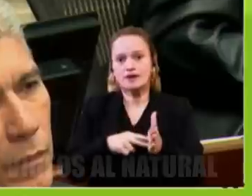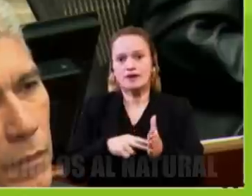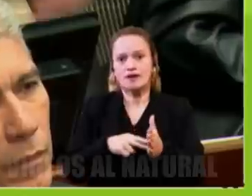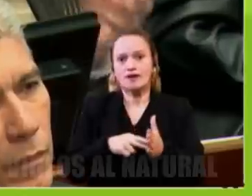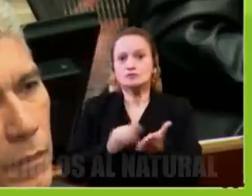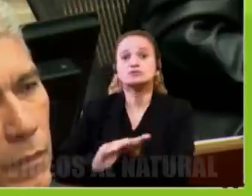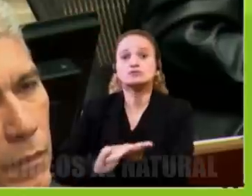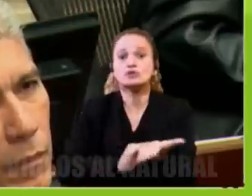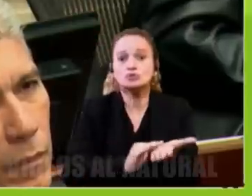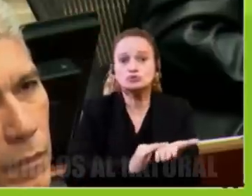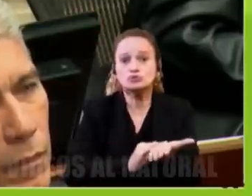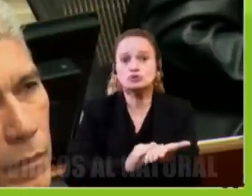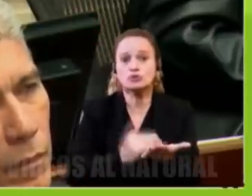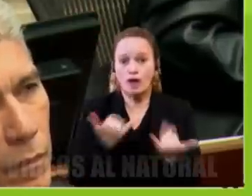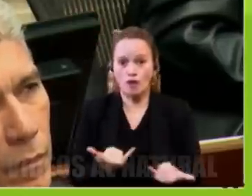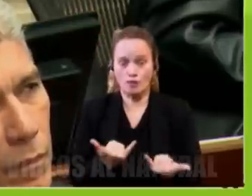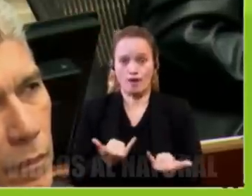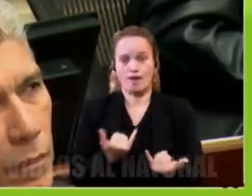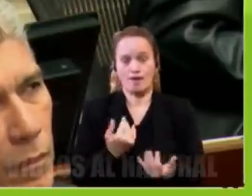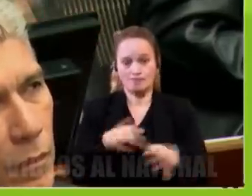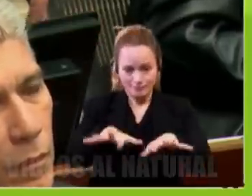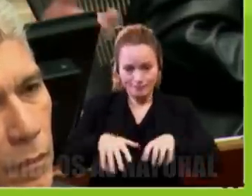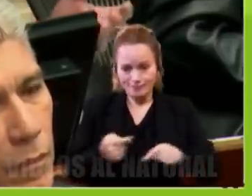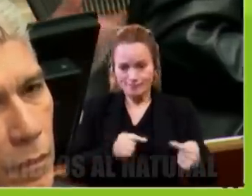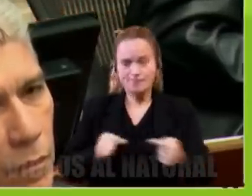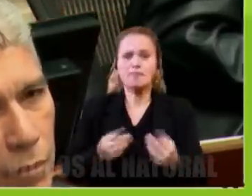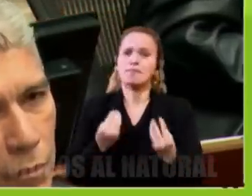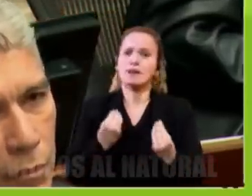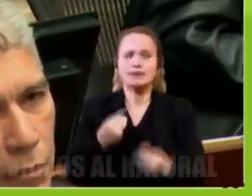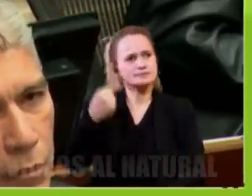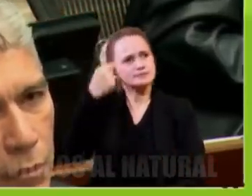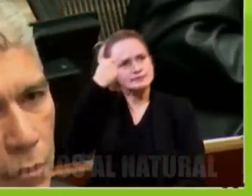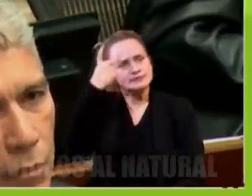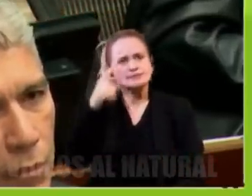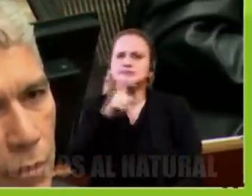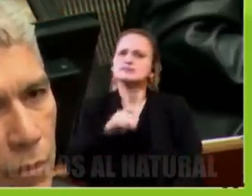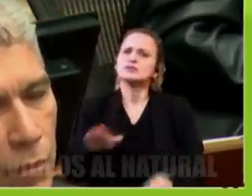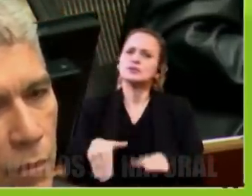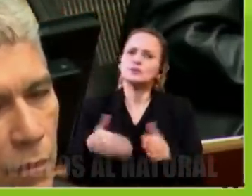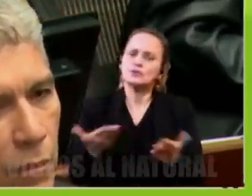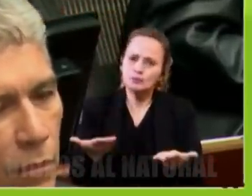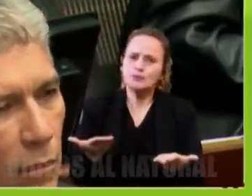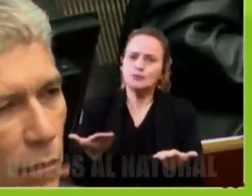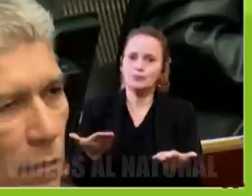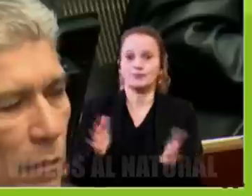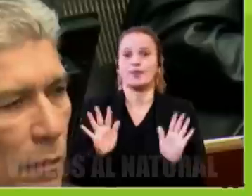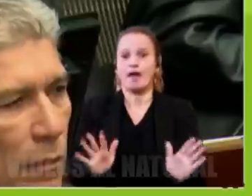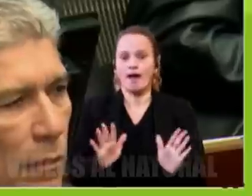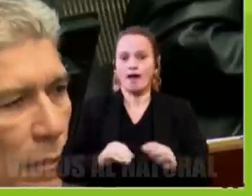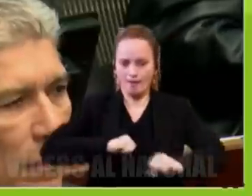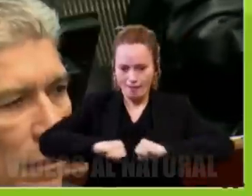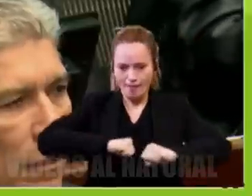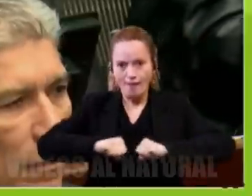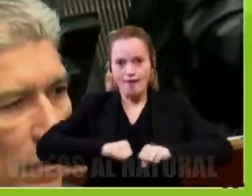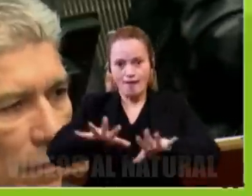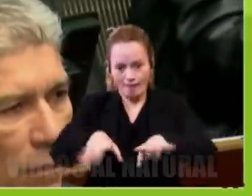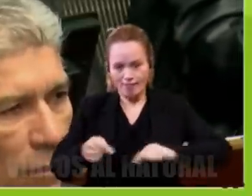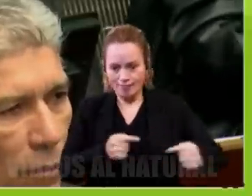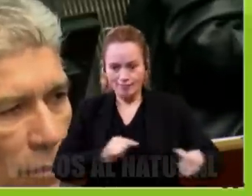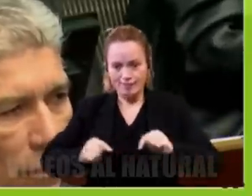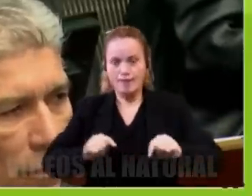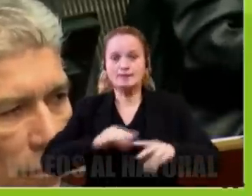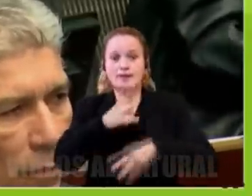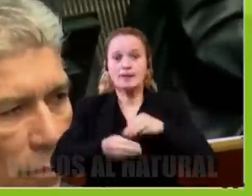estamos en estas curules, solamente para pensar de qué forma no solamente activamos el debate, sino